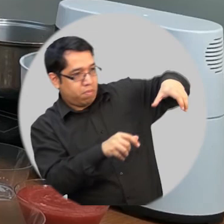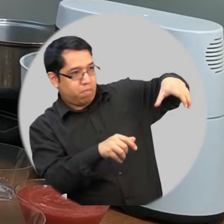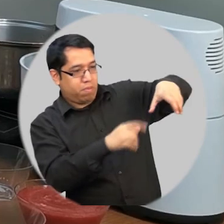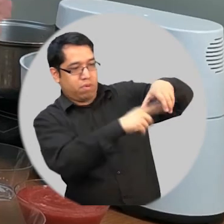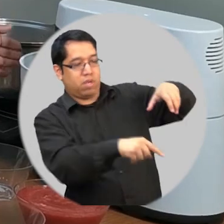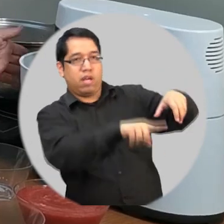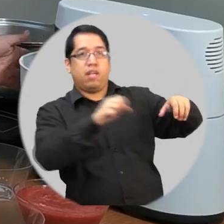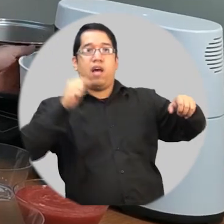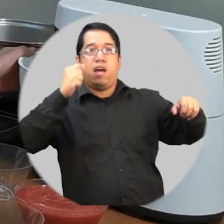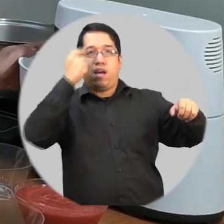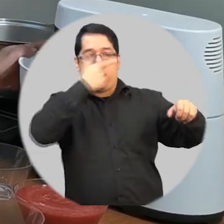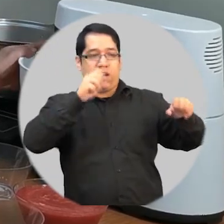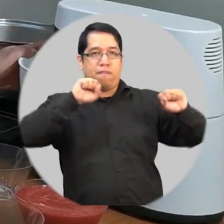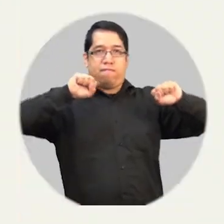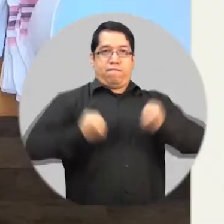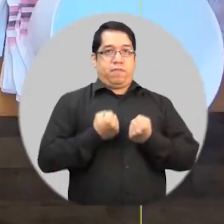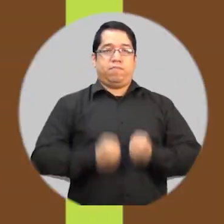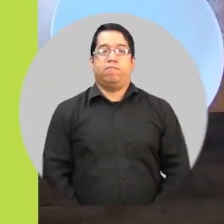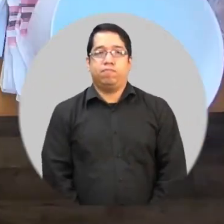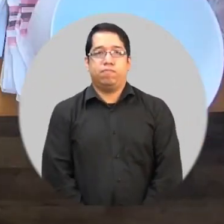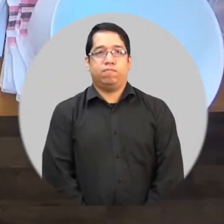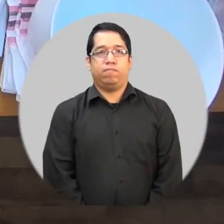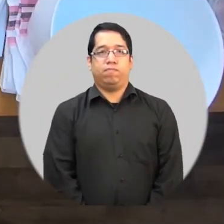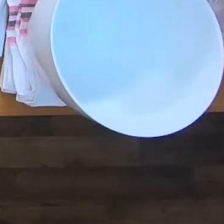que se enfríe nuestra clara.